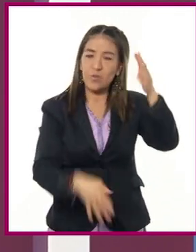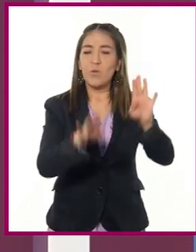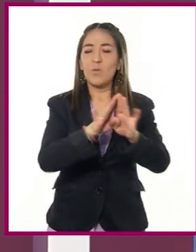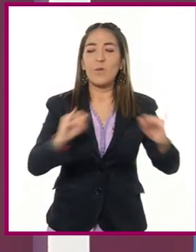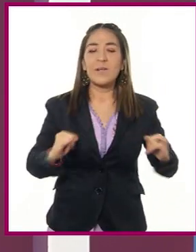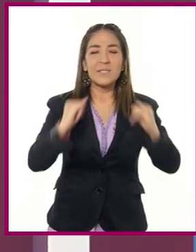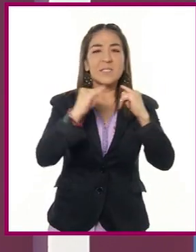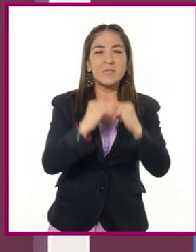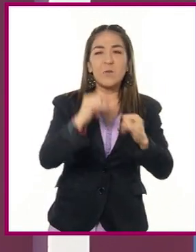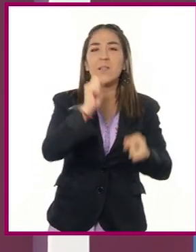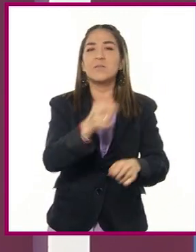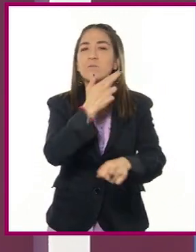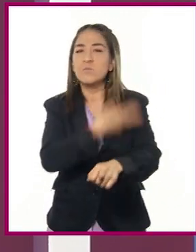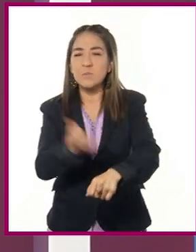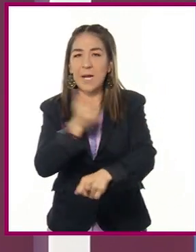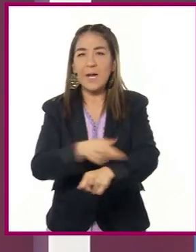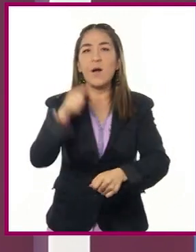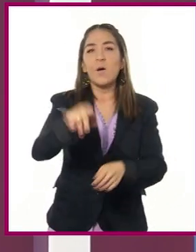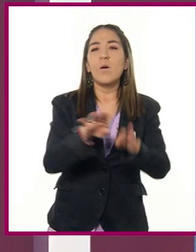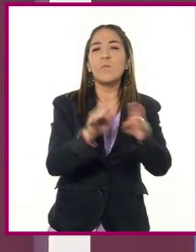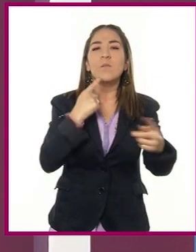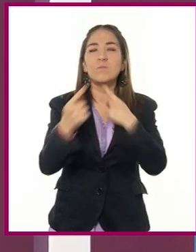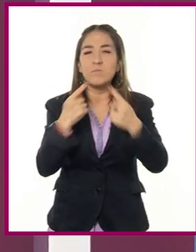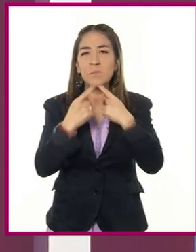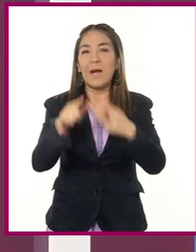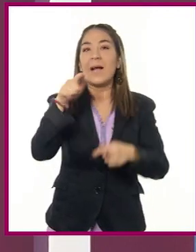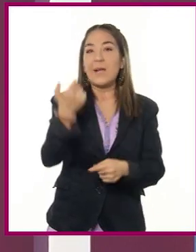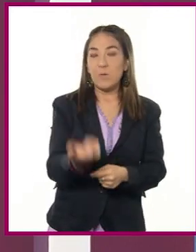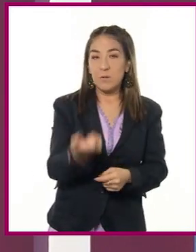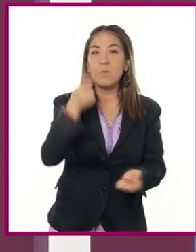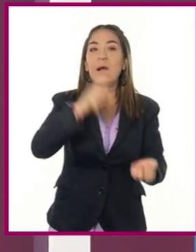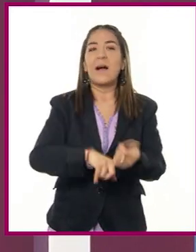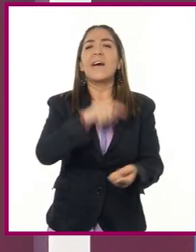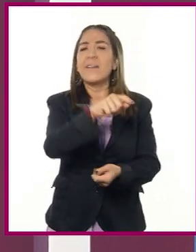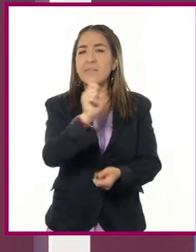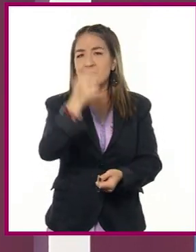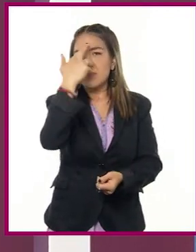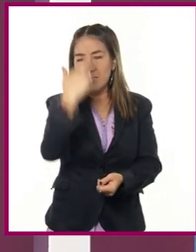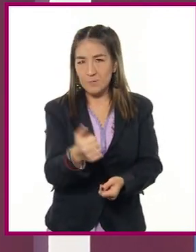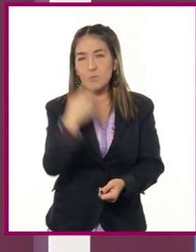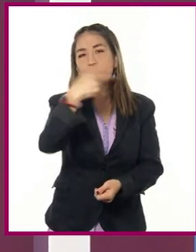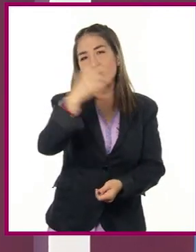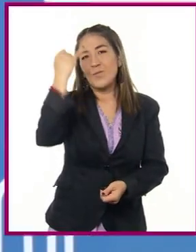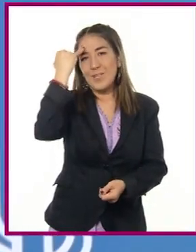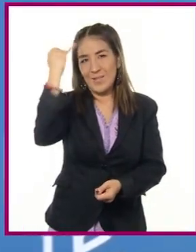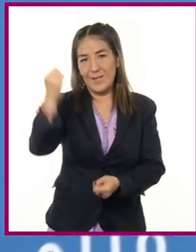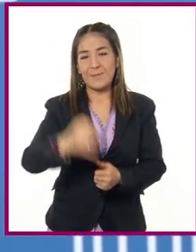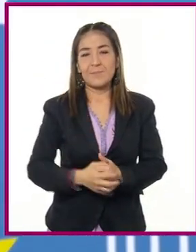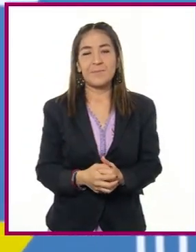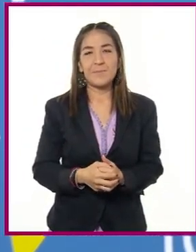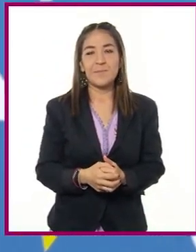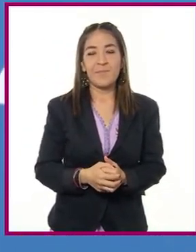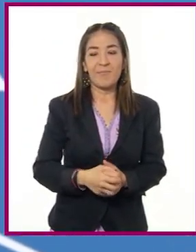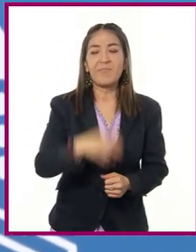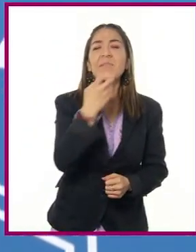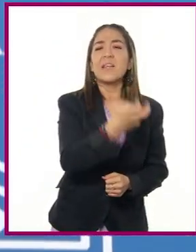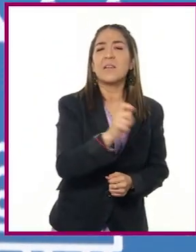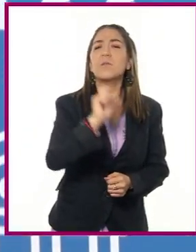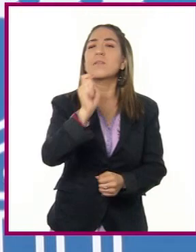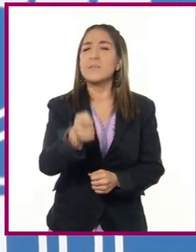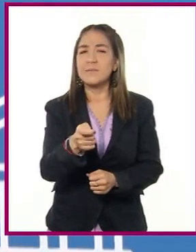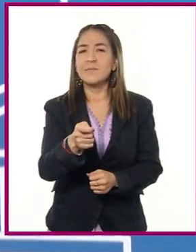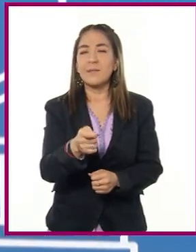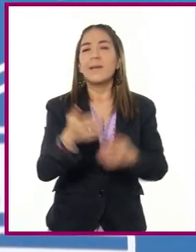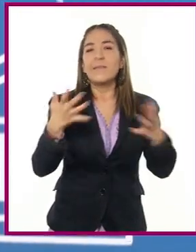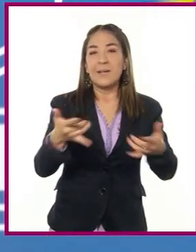institucionales, criterios de política económica, fiscal, derivados de aquellas ideas. Eso quiere decir